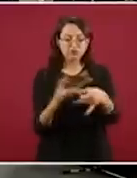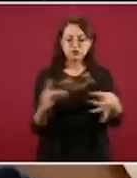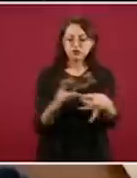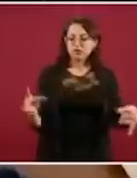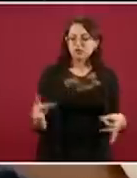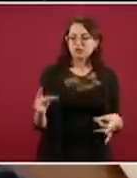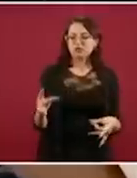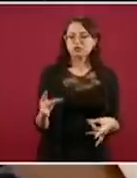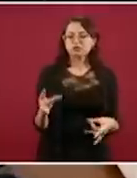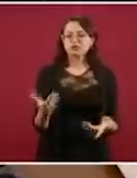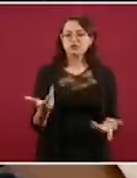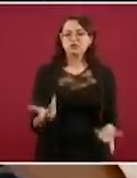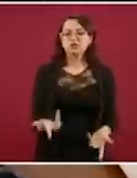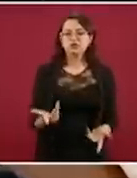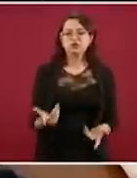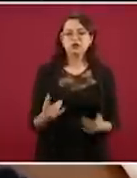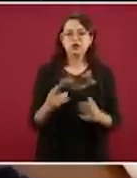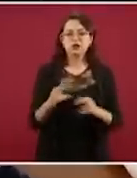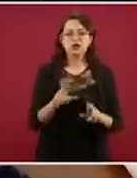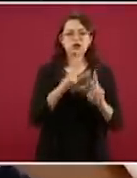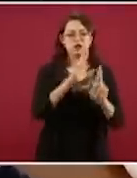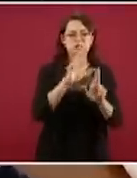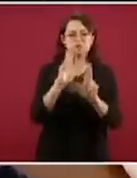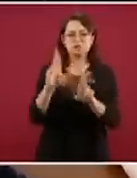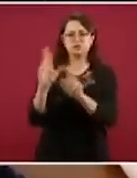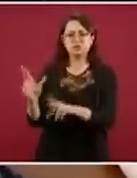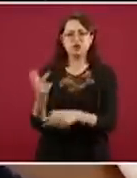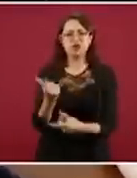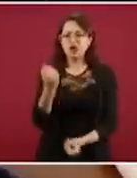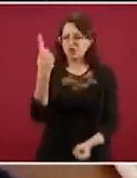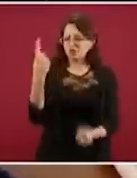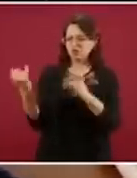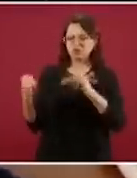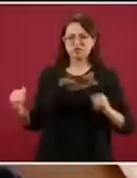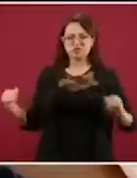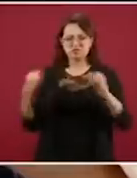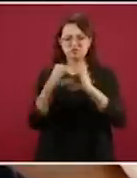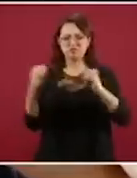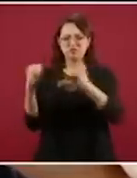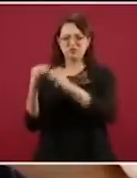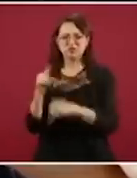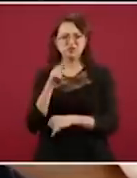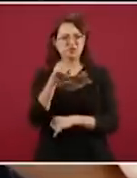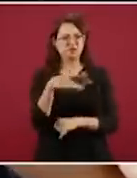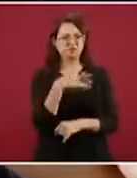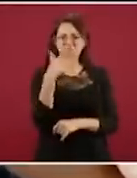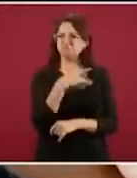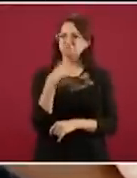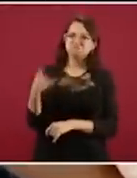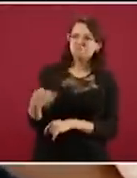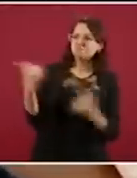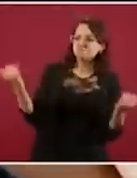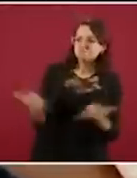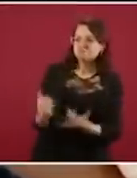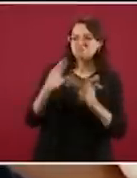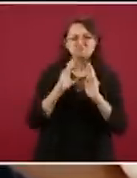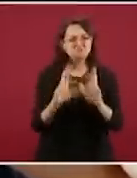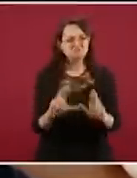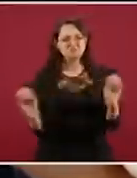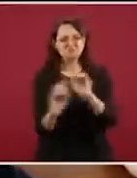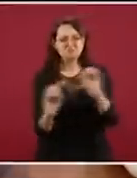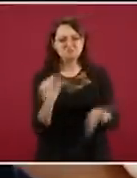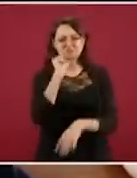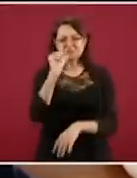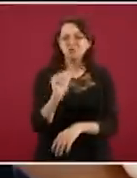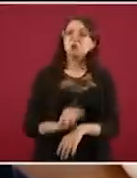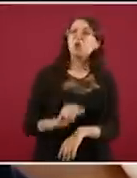respuestas de las dependencias, ¿hay alguna dependencia, algunas dependencias que tú has visto que no responden por igual